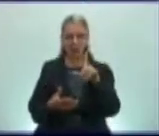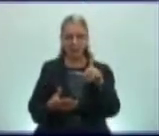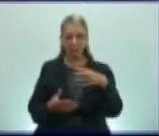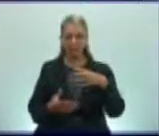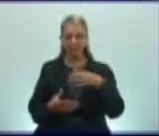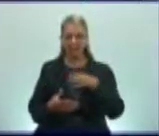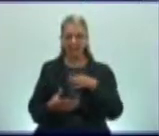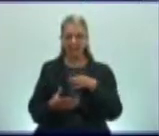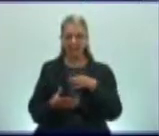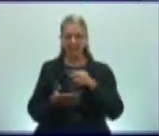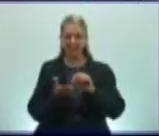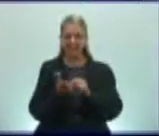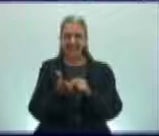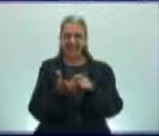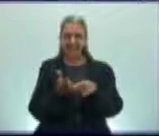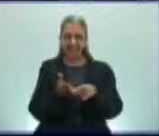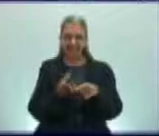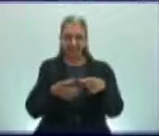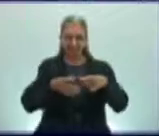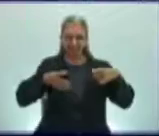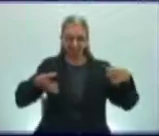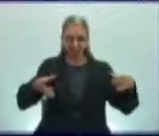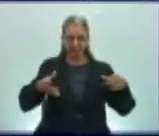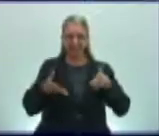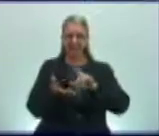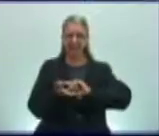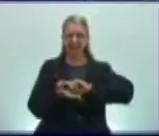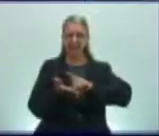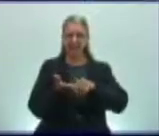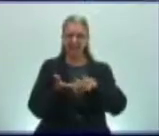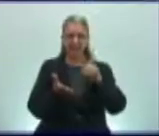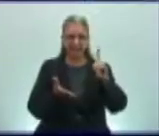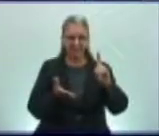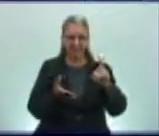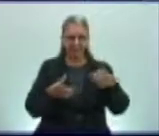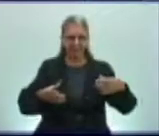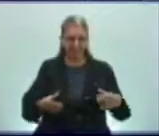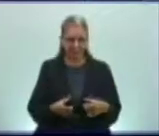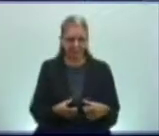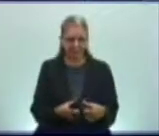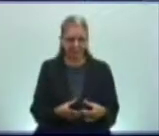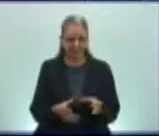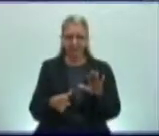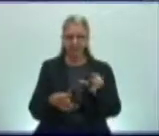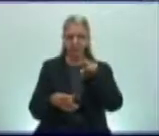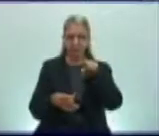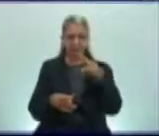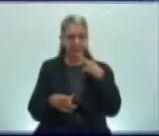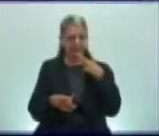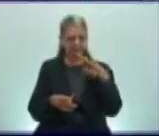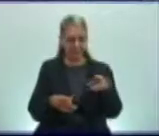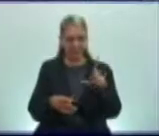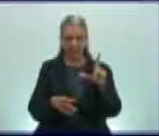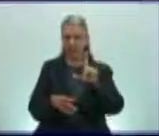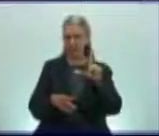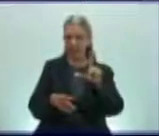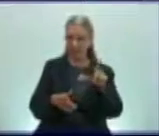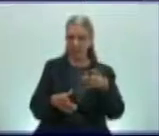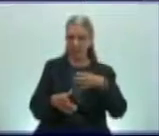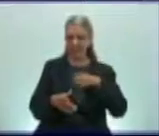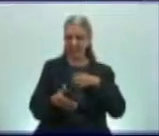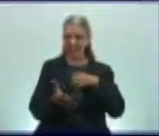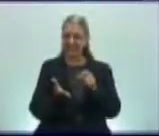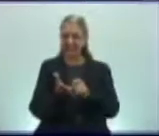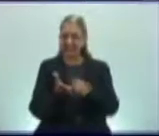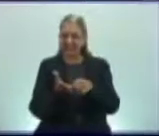superior y el diámetro del borde inferior, del fondo? Y ustedes deben responder que la longitud que tiene el radio